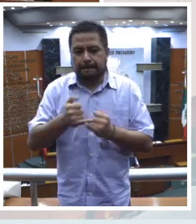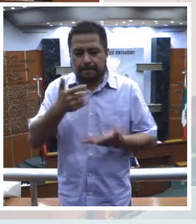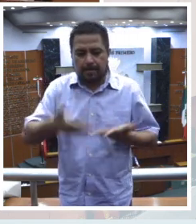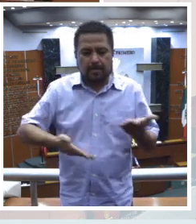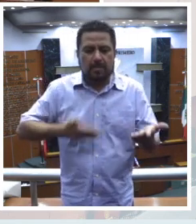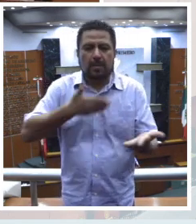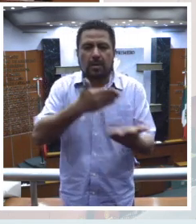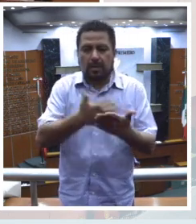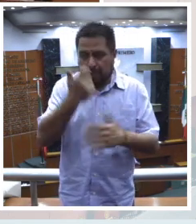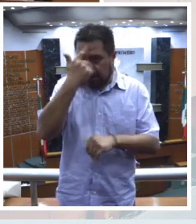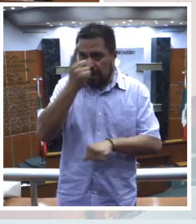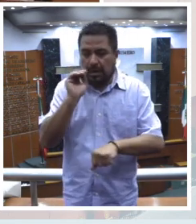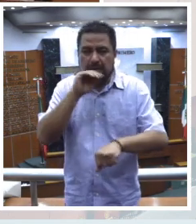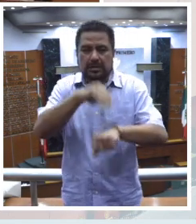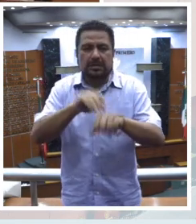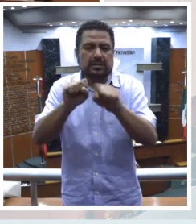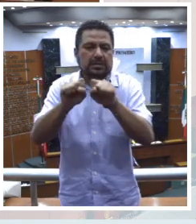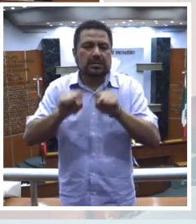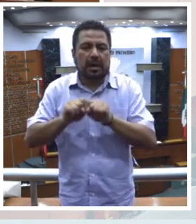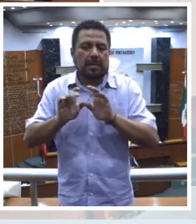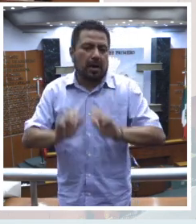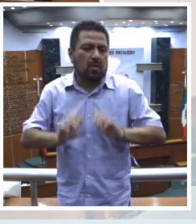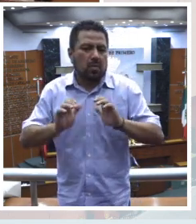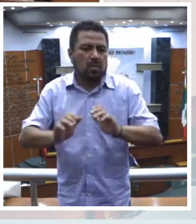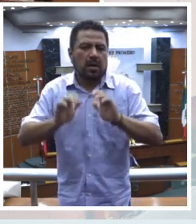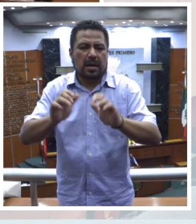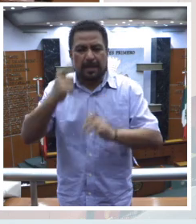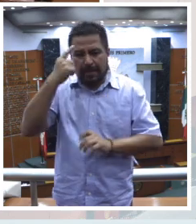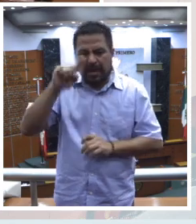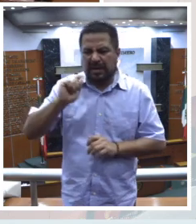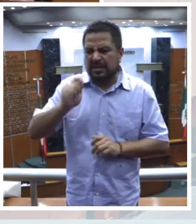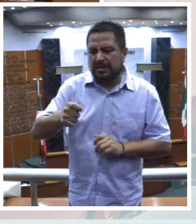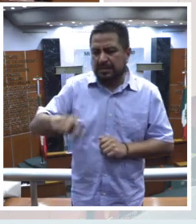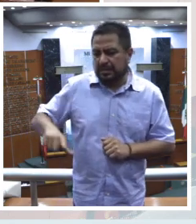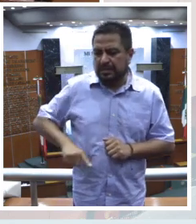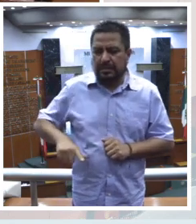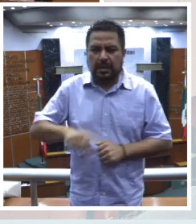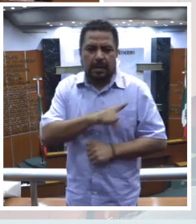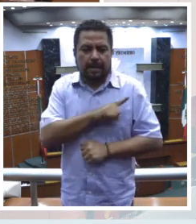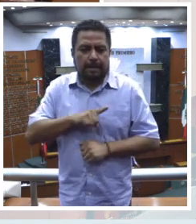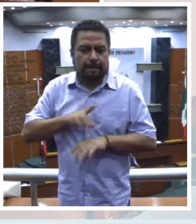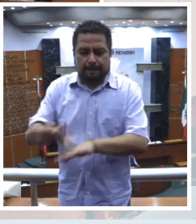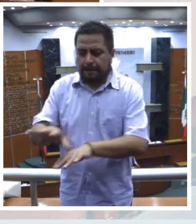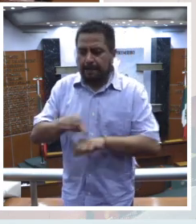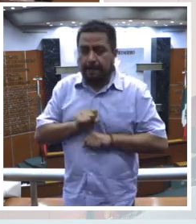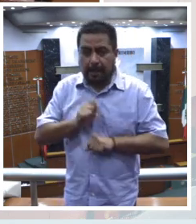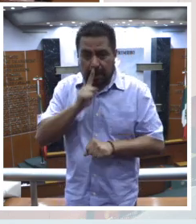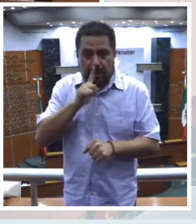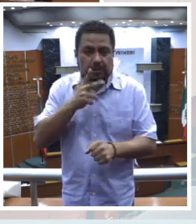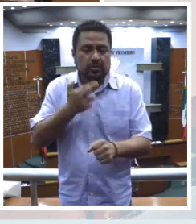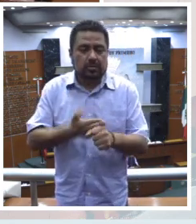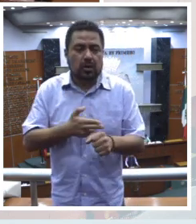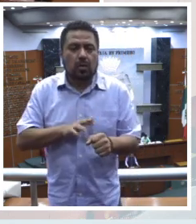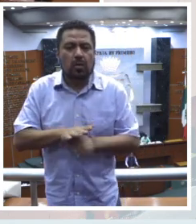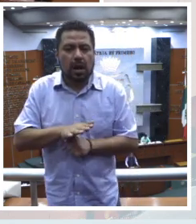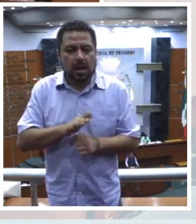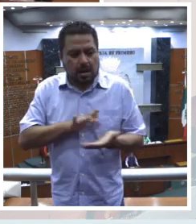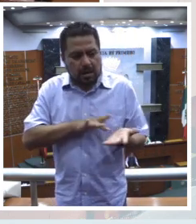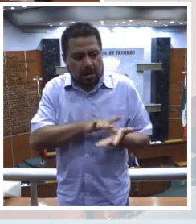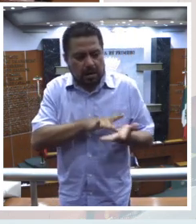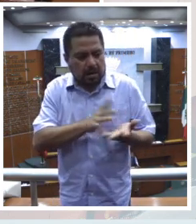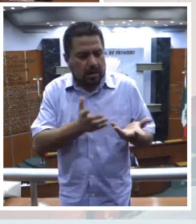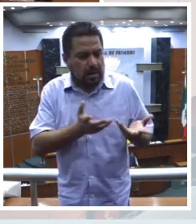la creación de un sistema de cuidados para que el Estado asuma la responsabilidad de colaborar en